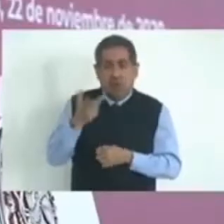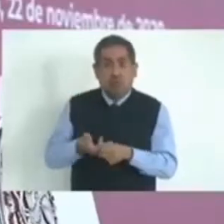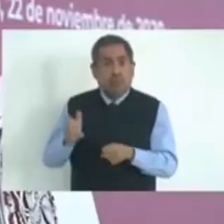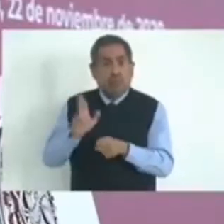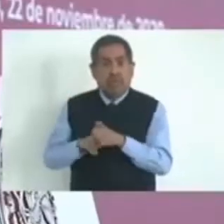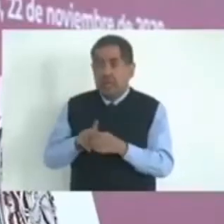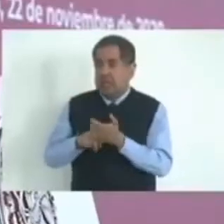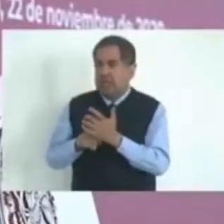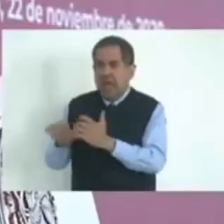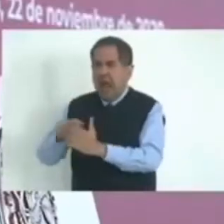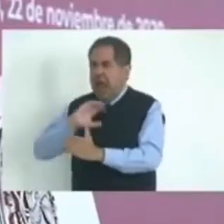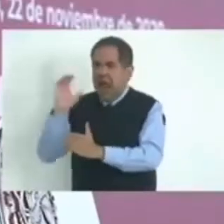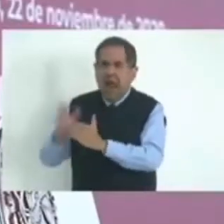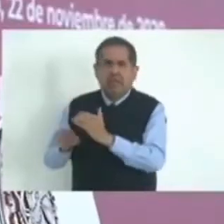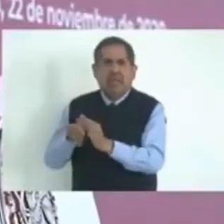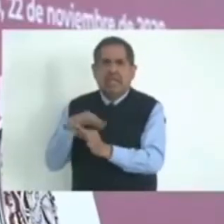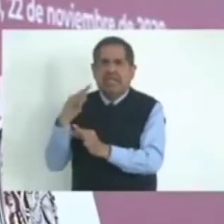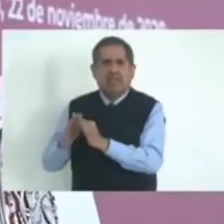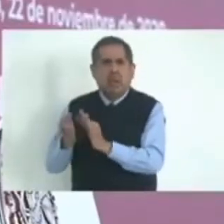terminados